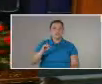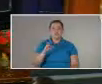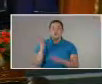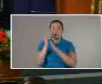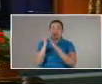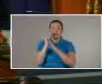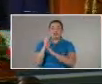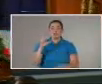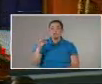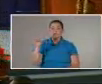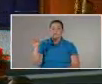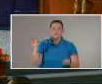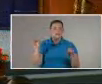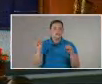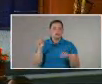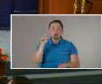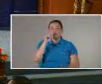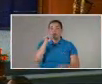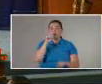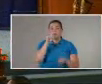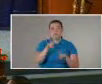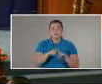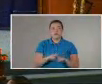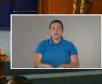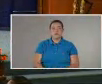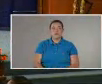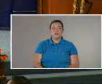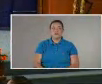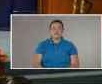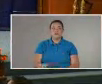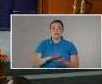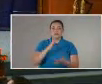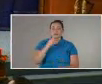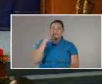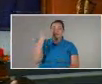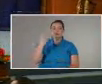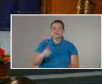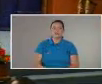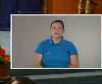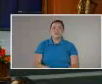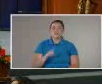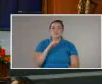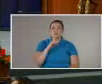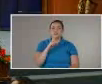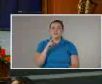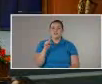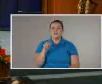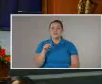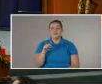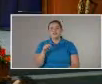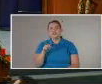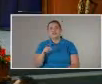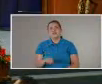a Dios, sino que al contrario, atribuimos cierto despropósito.